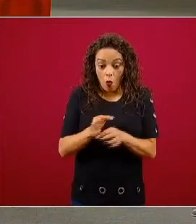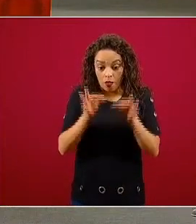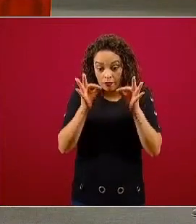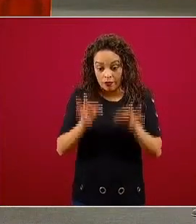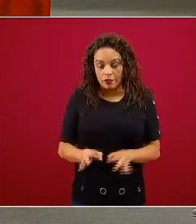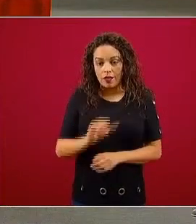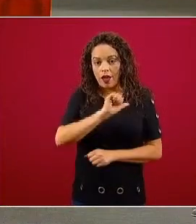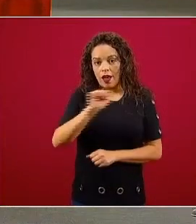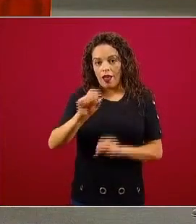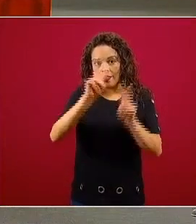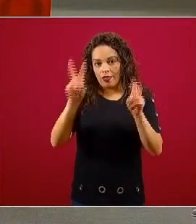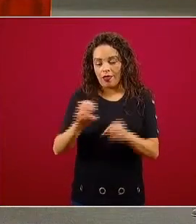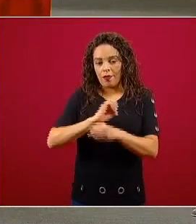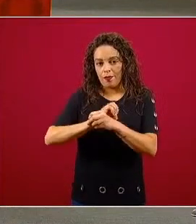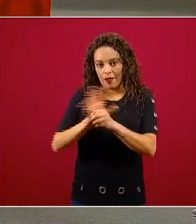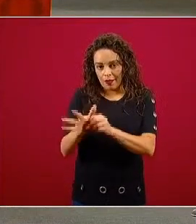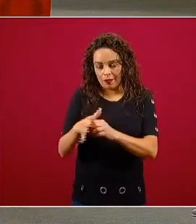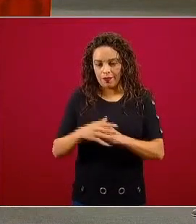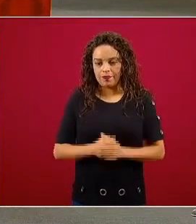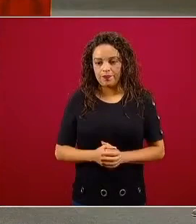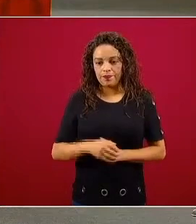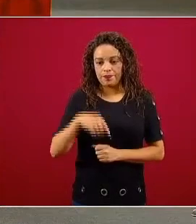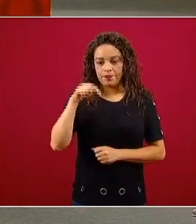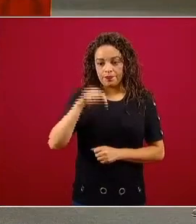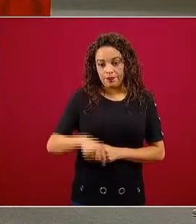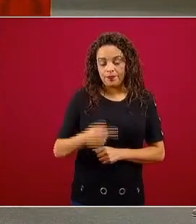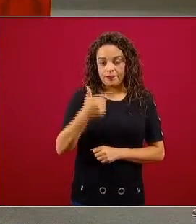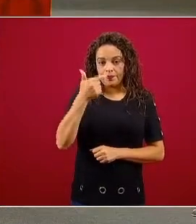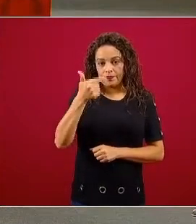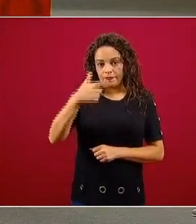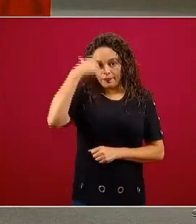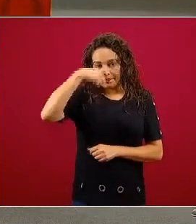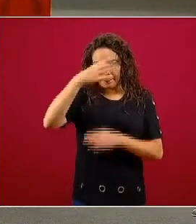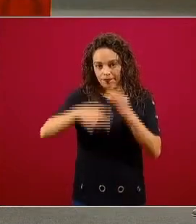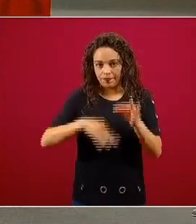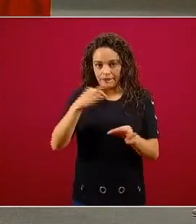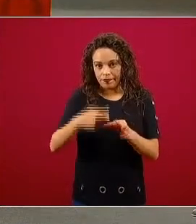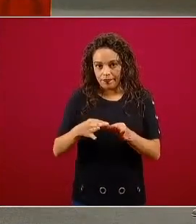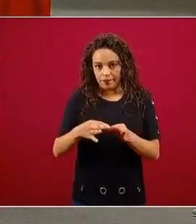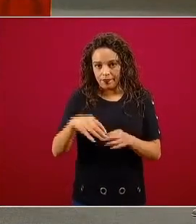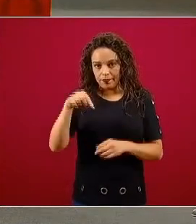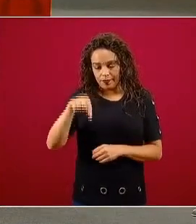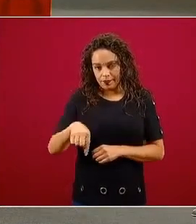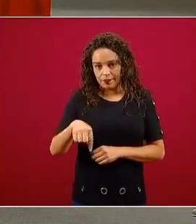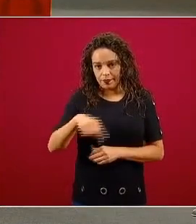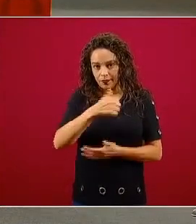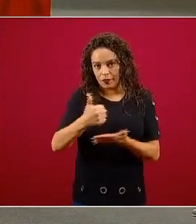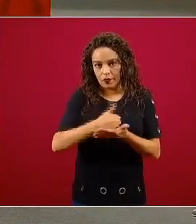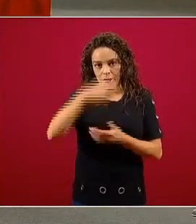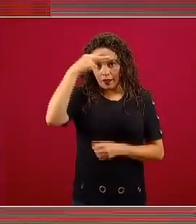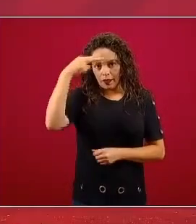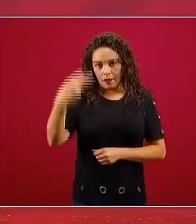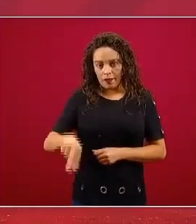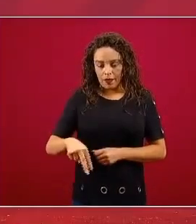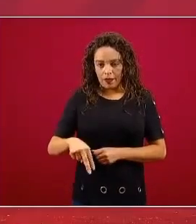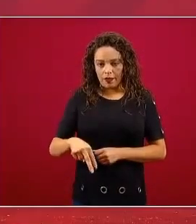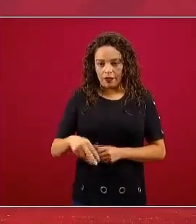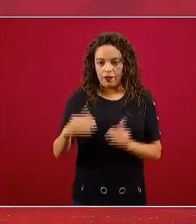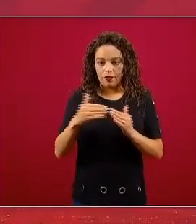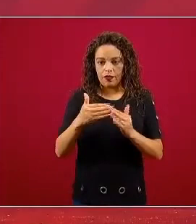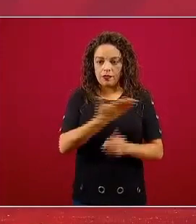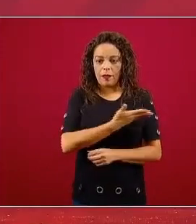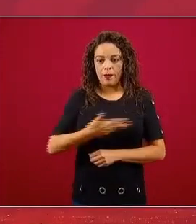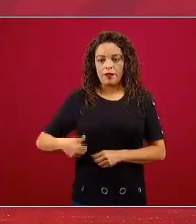de la noche, hora de la Ciudad de México. Estamos aquí en Palacio Nacional y el día de hoy nos acompaña en